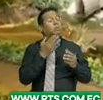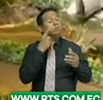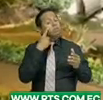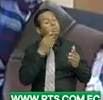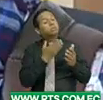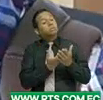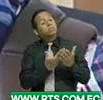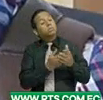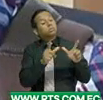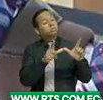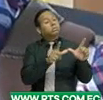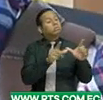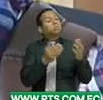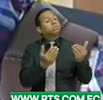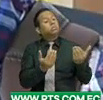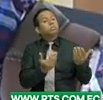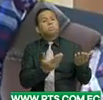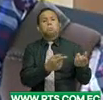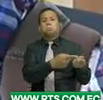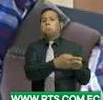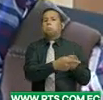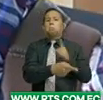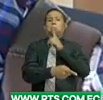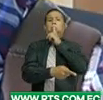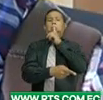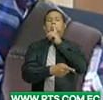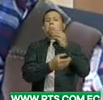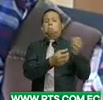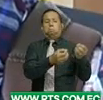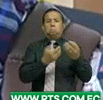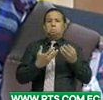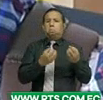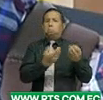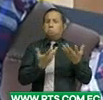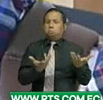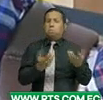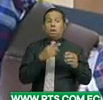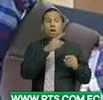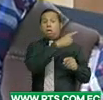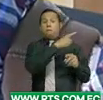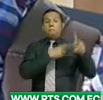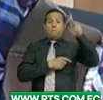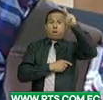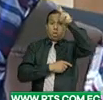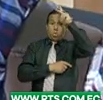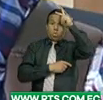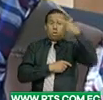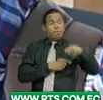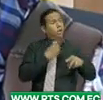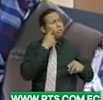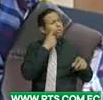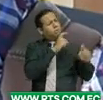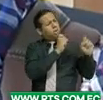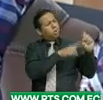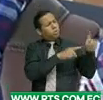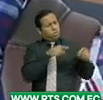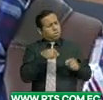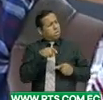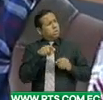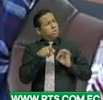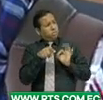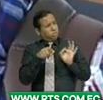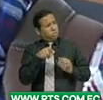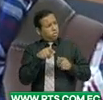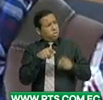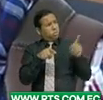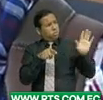Esa información ya fue requerida no solo a Interpol, sino al consulado peruano, a efectos que nos certifique si efectivamente esta vasija se trata de